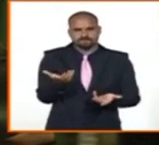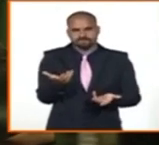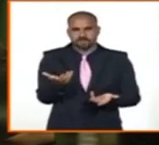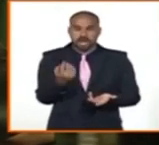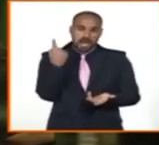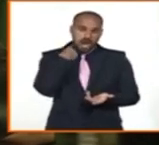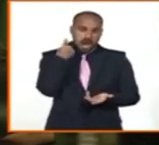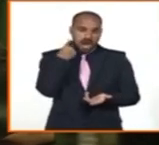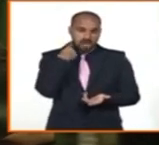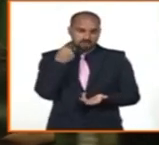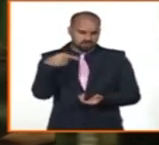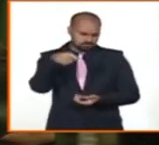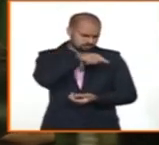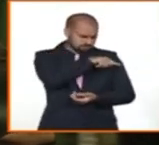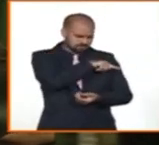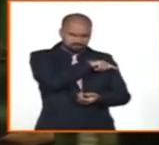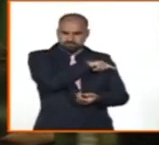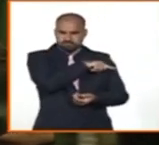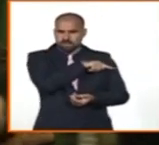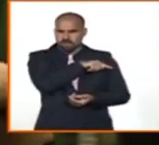años muchas veces